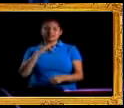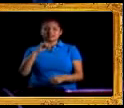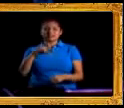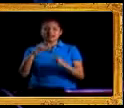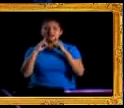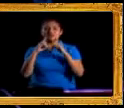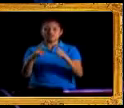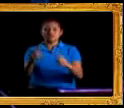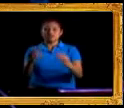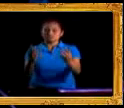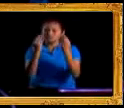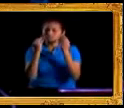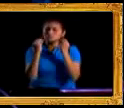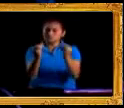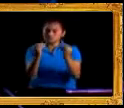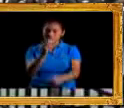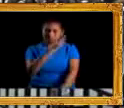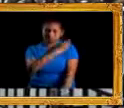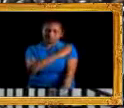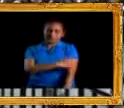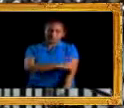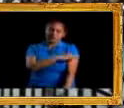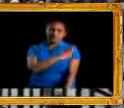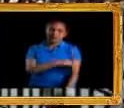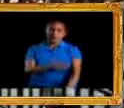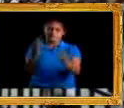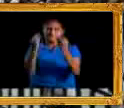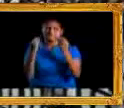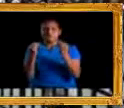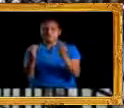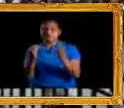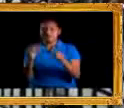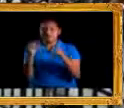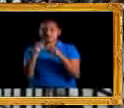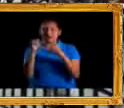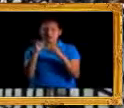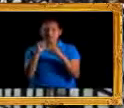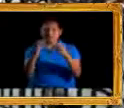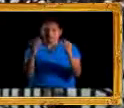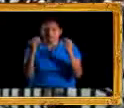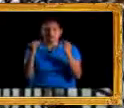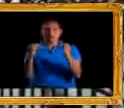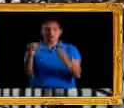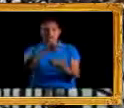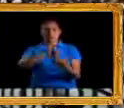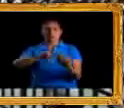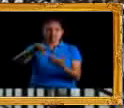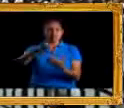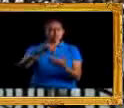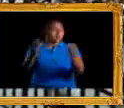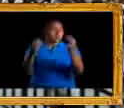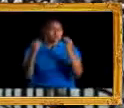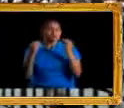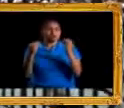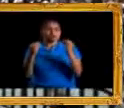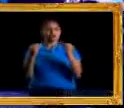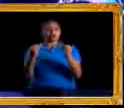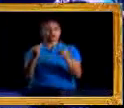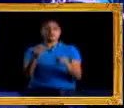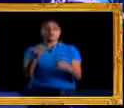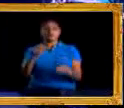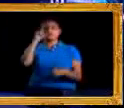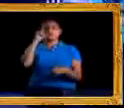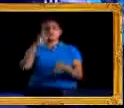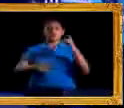anunciando abundancia de misericordia, abundancia de palabra, abundancia de aceite, abundancia, hermano, de vino,